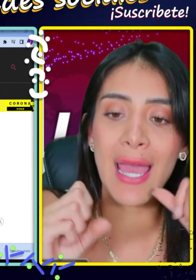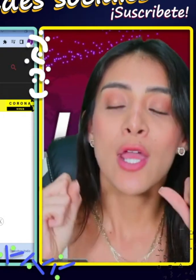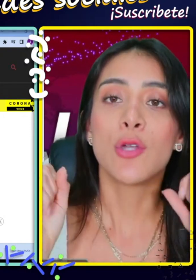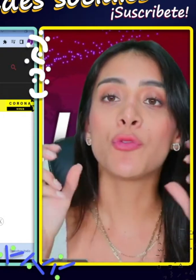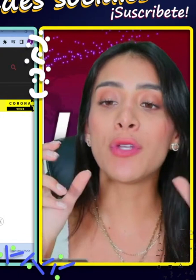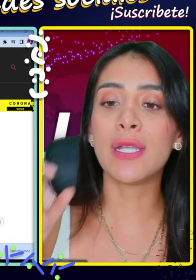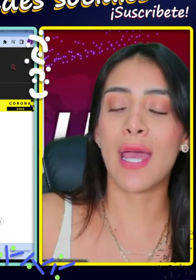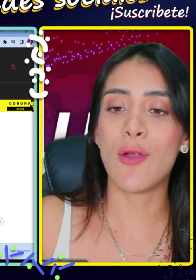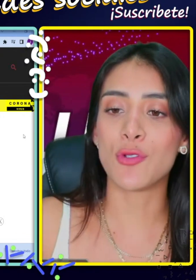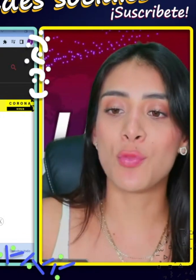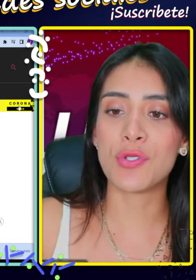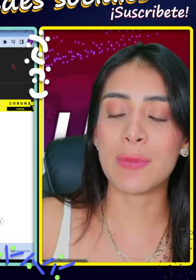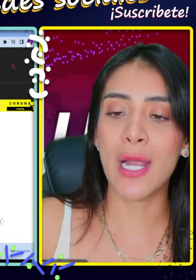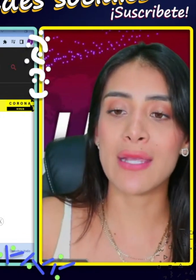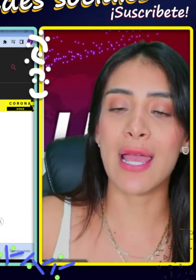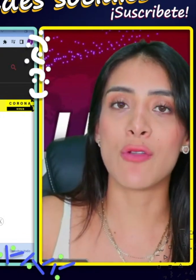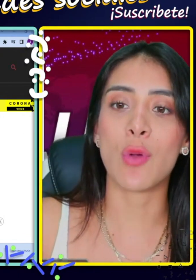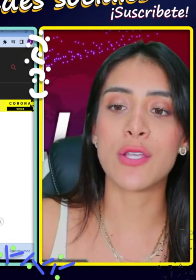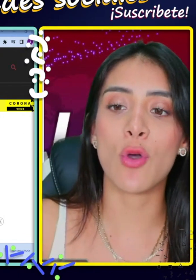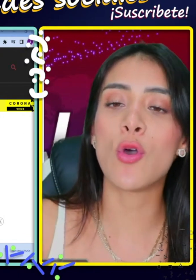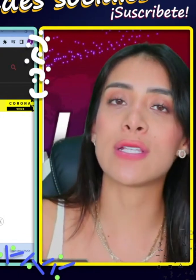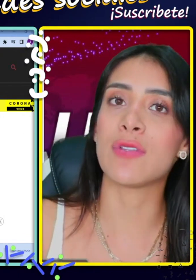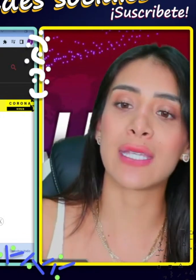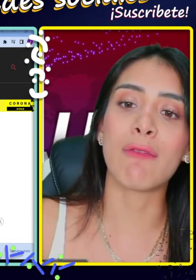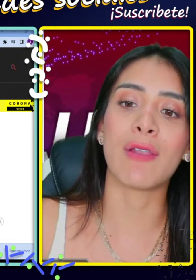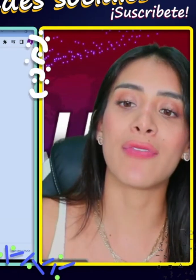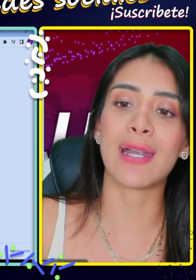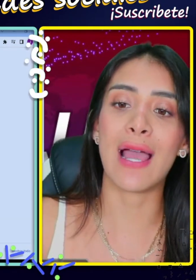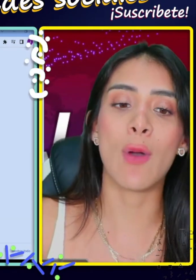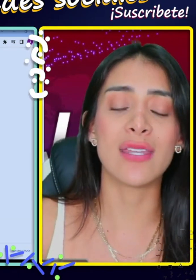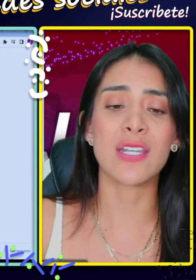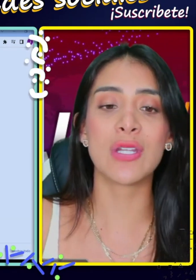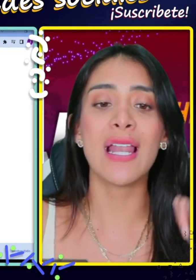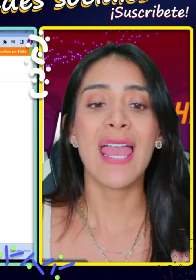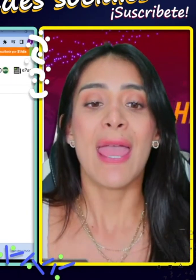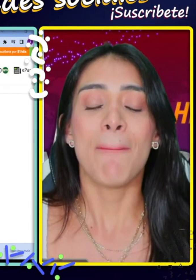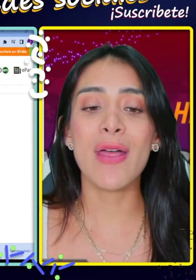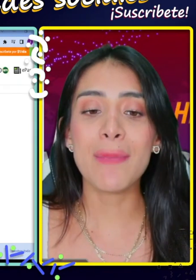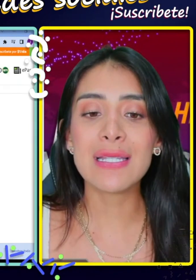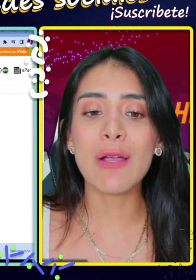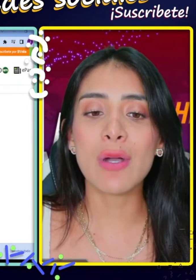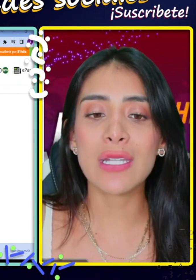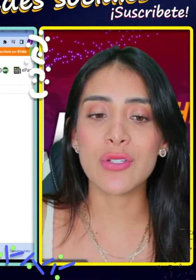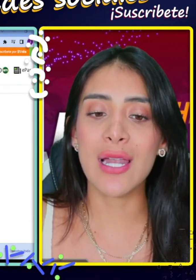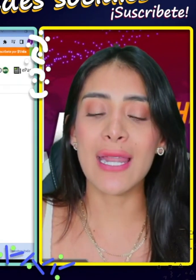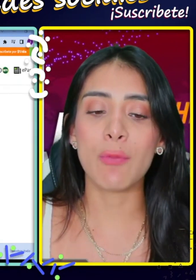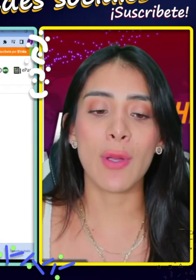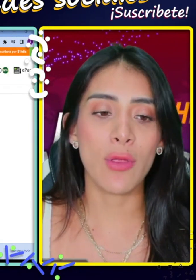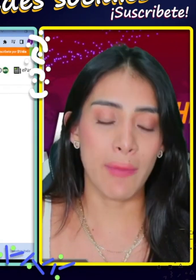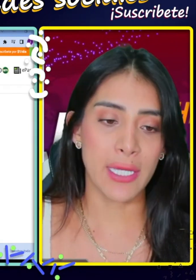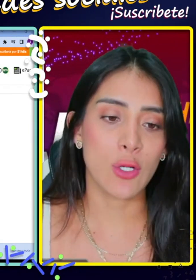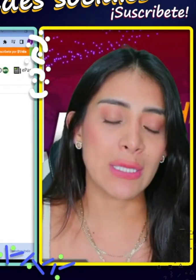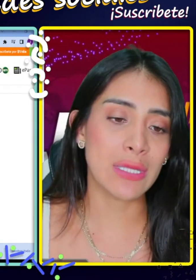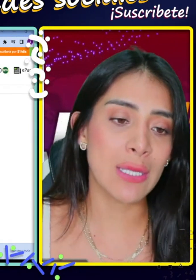para nutrir a los grupos criminales a los cuales hoy se tiene que enfrentar la Guardia Nacional. Pero además de la Guardia Nacional, el pueblo